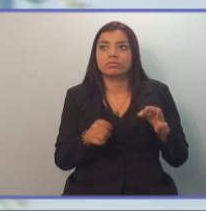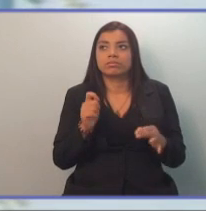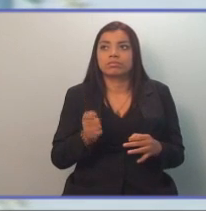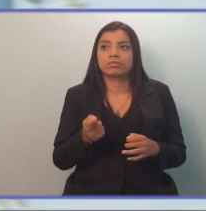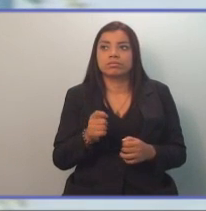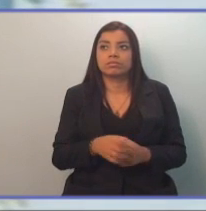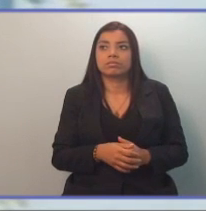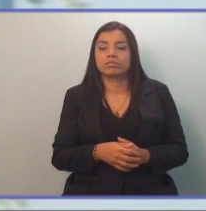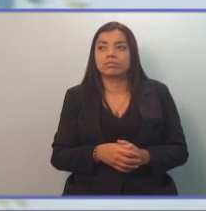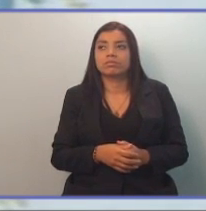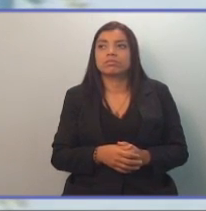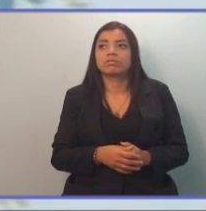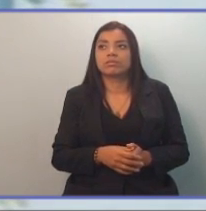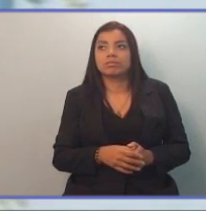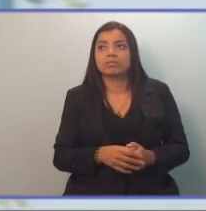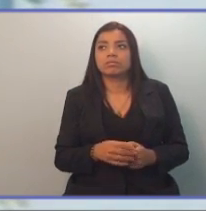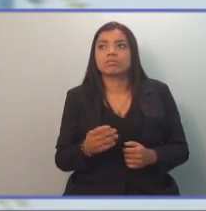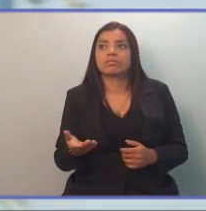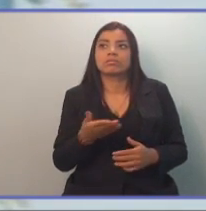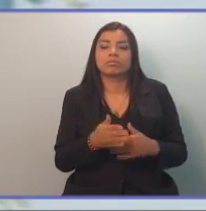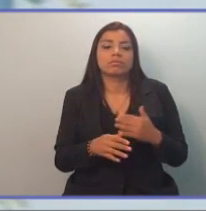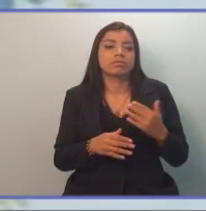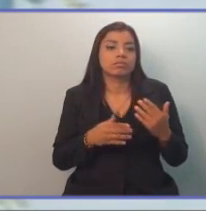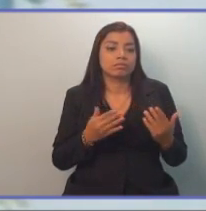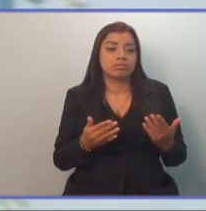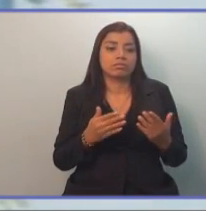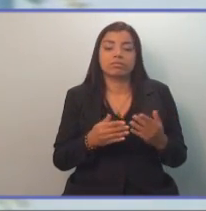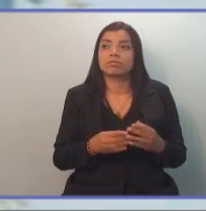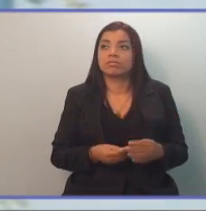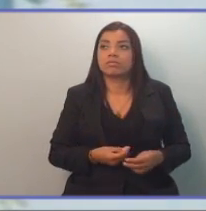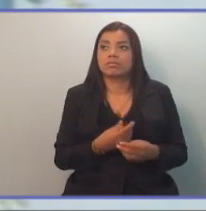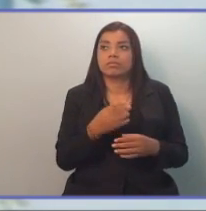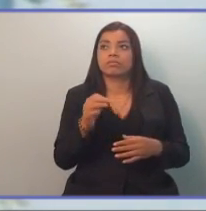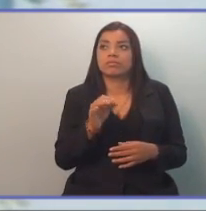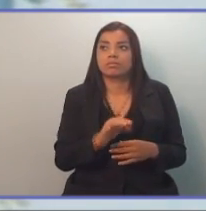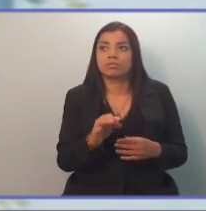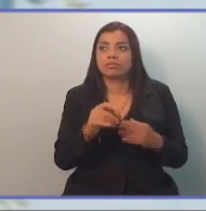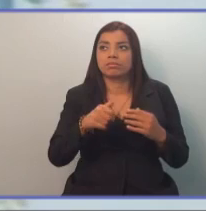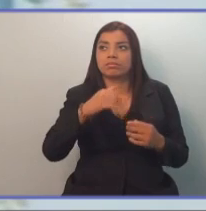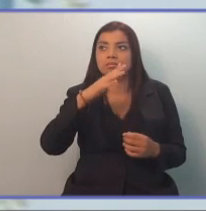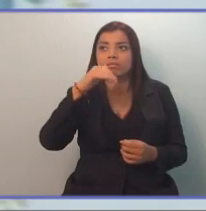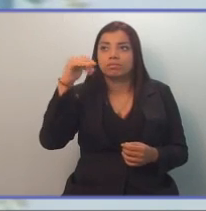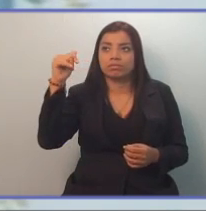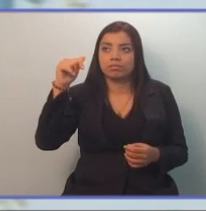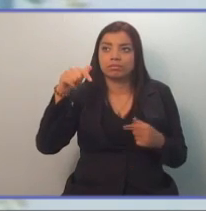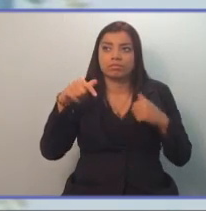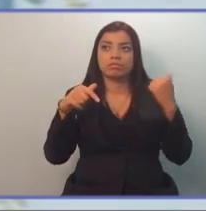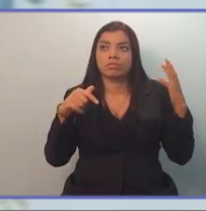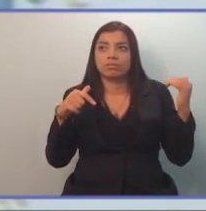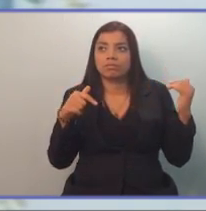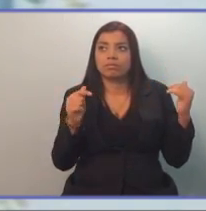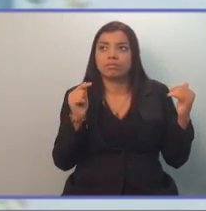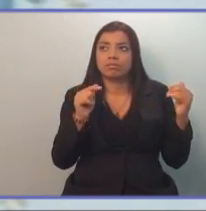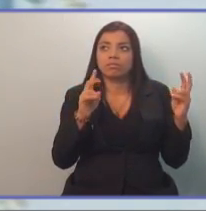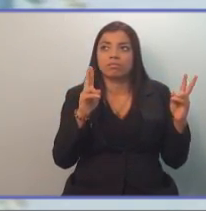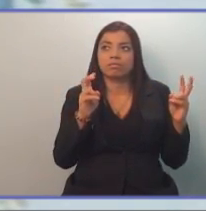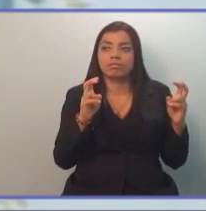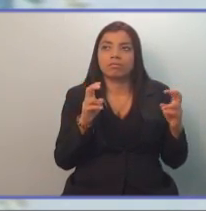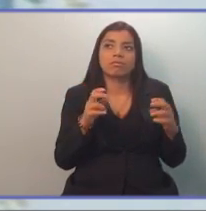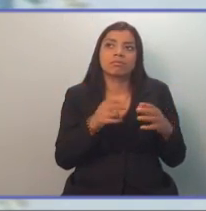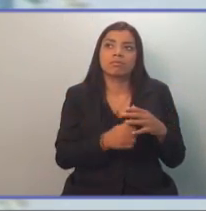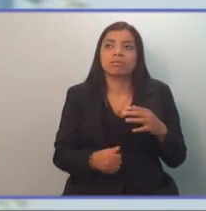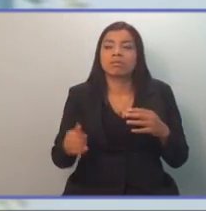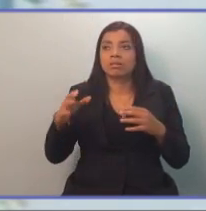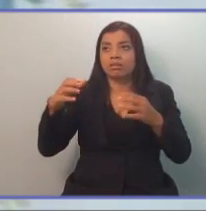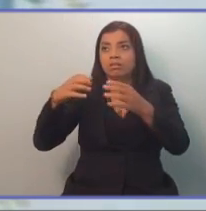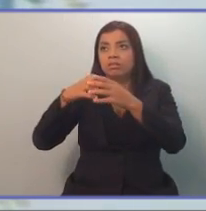internacional que establecía que se sometían a la ley de un país extranjero. En ese caso la sala dijo que había que hacer